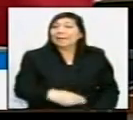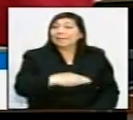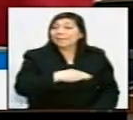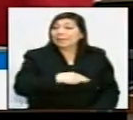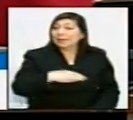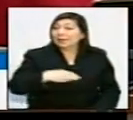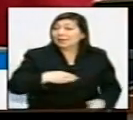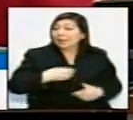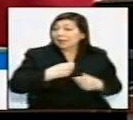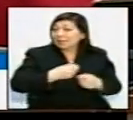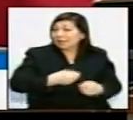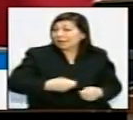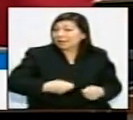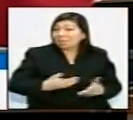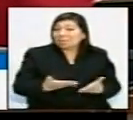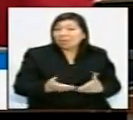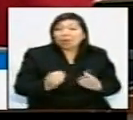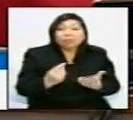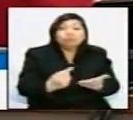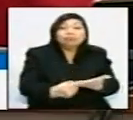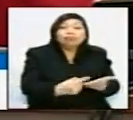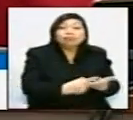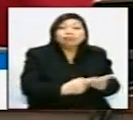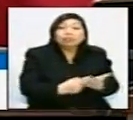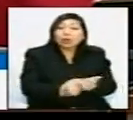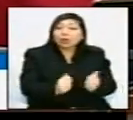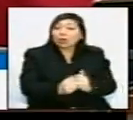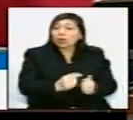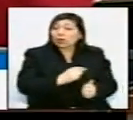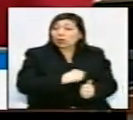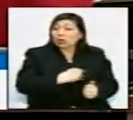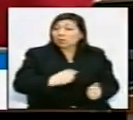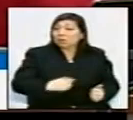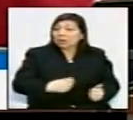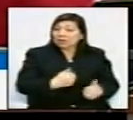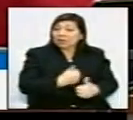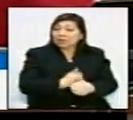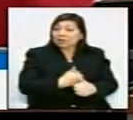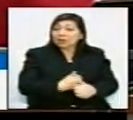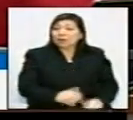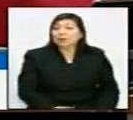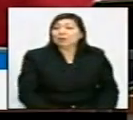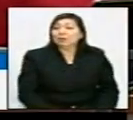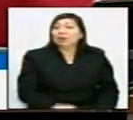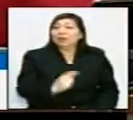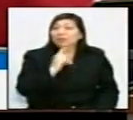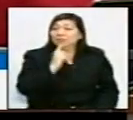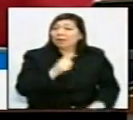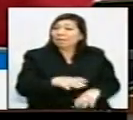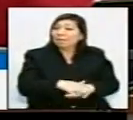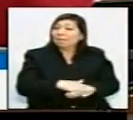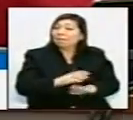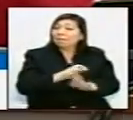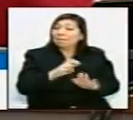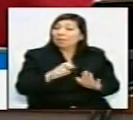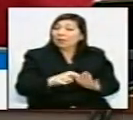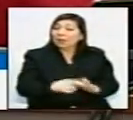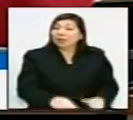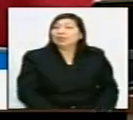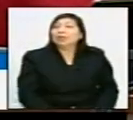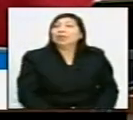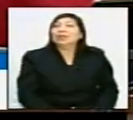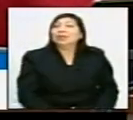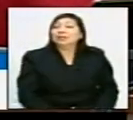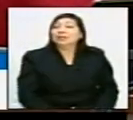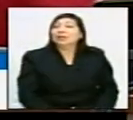Ministerio de Agricultura, de manera consensuada con el Gobierno Regional de Ayacucho, está preparando un proyecto que